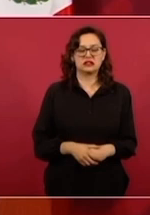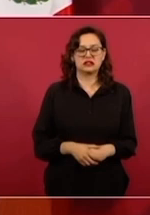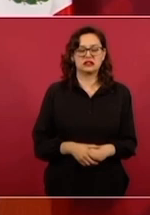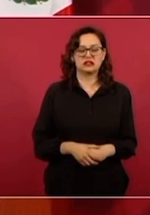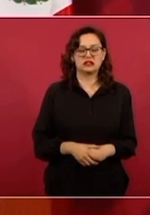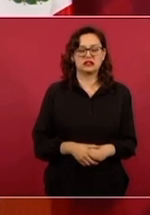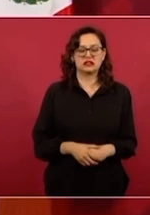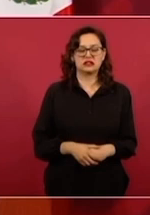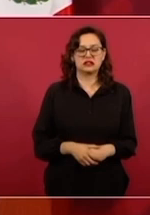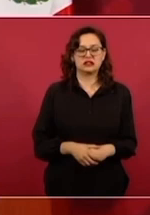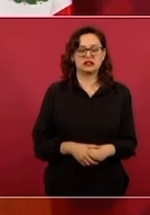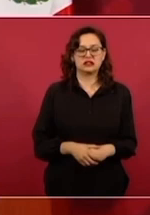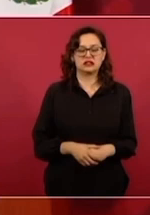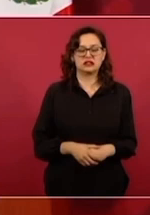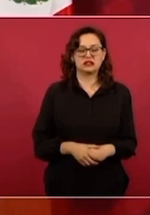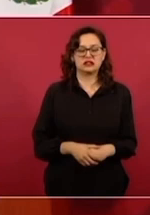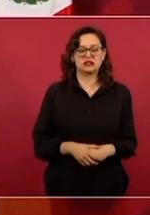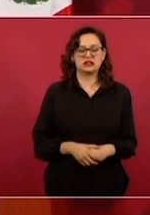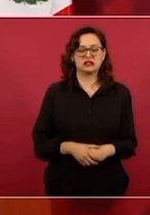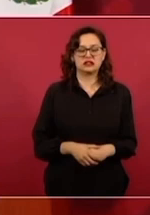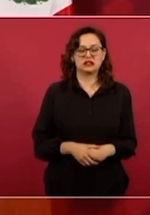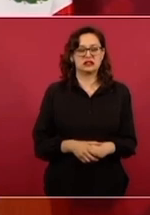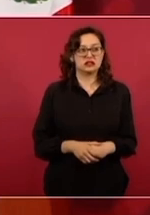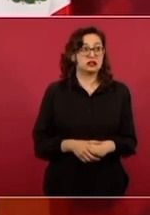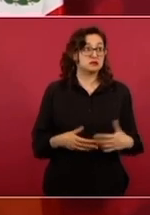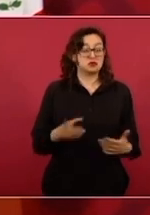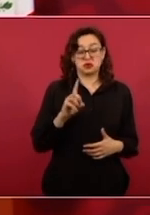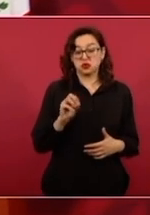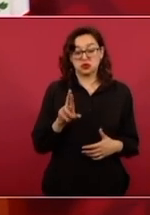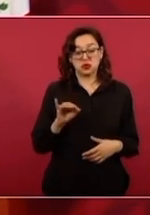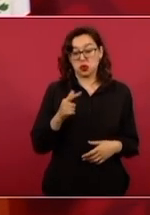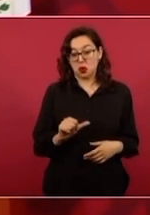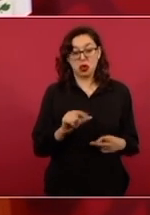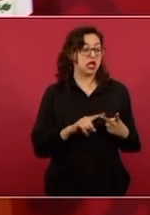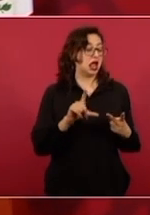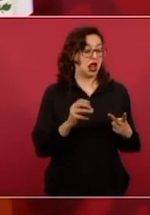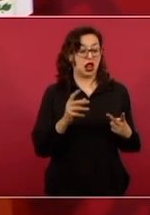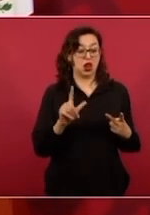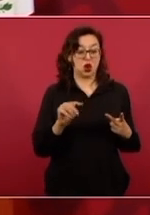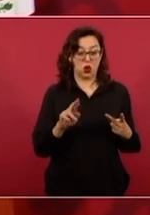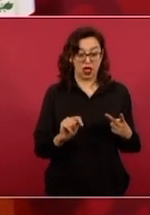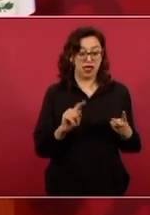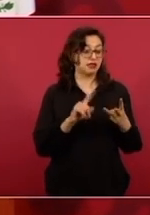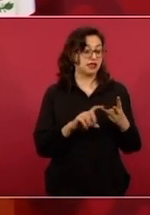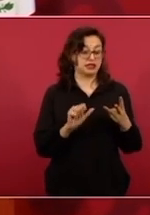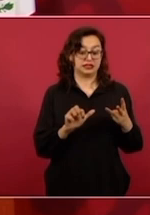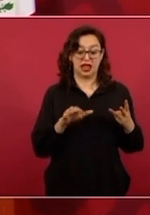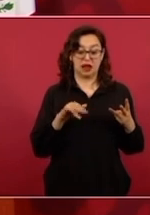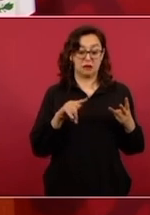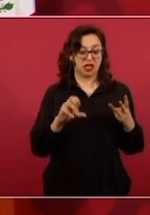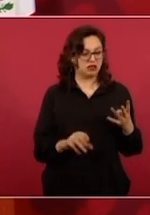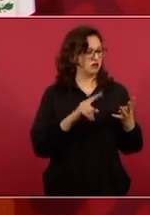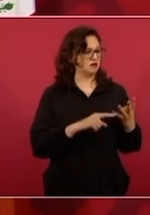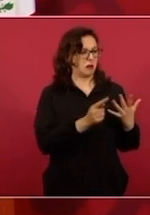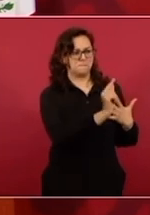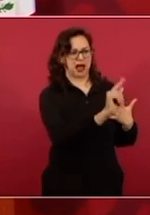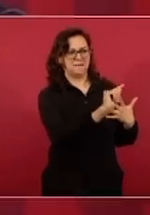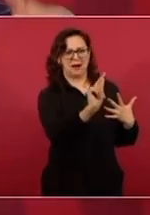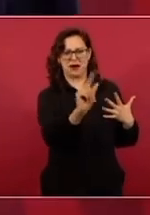medio al último empieza a hablar doble de mola sarmiento los columnistas